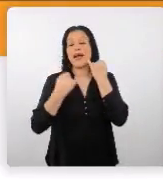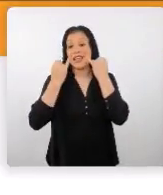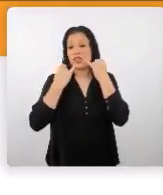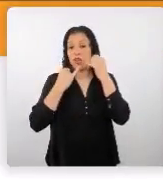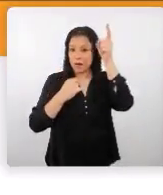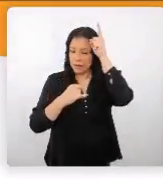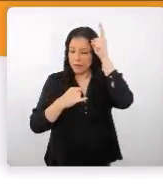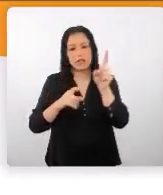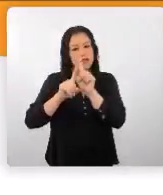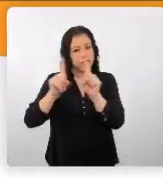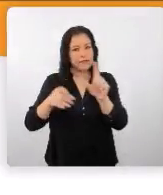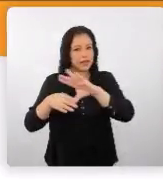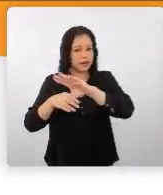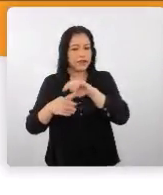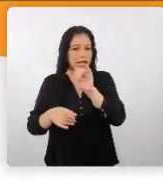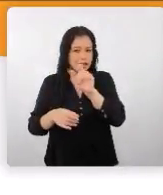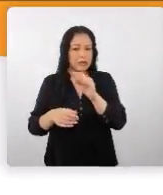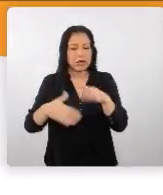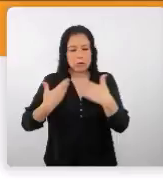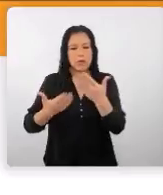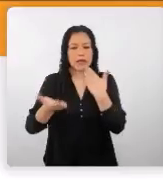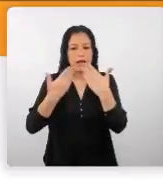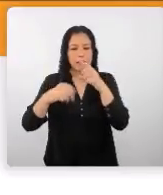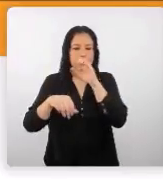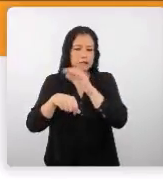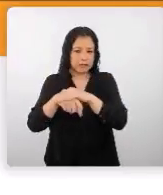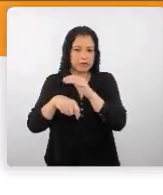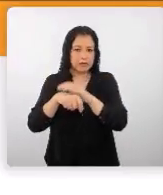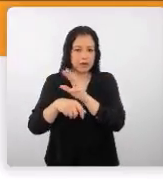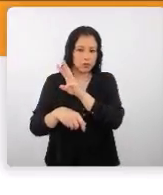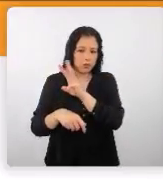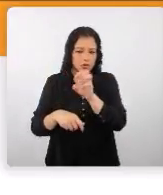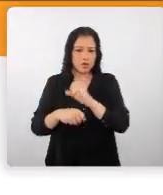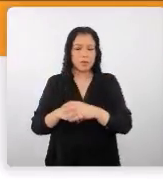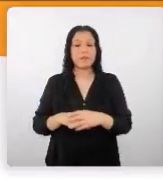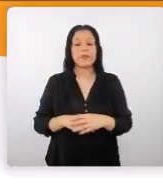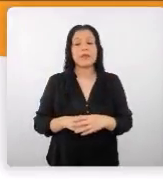de la ITB, los workshops de este tipo